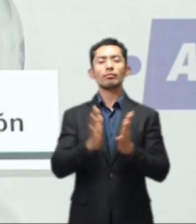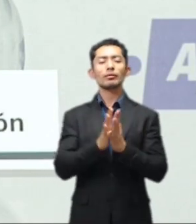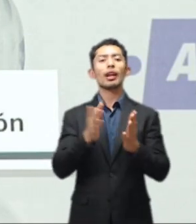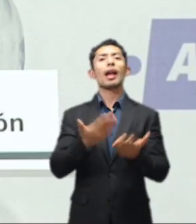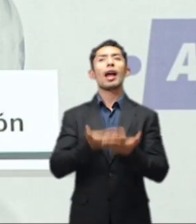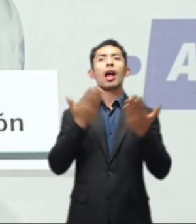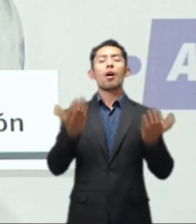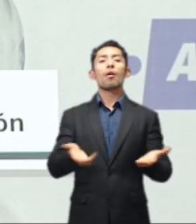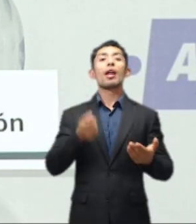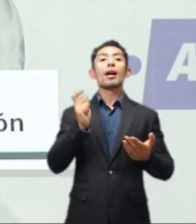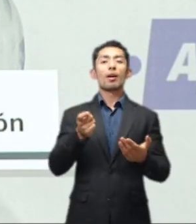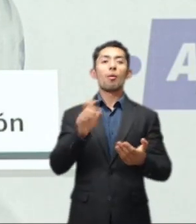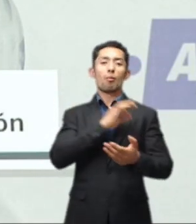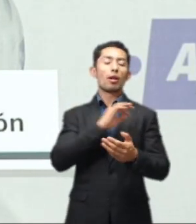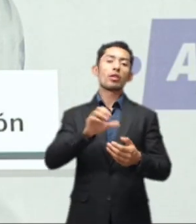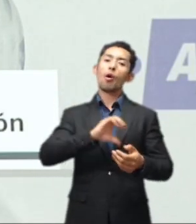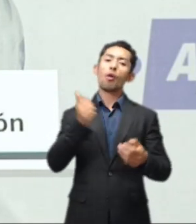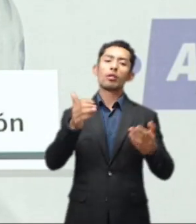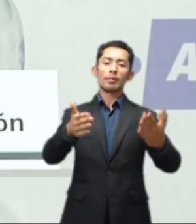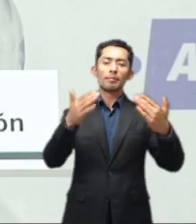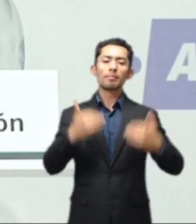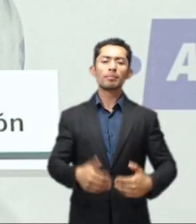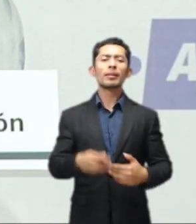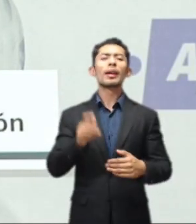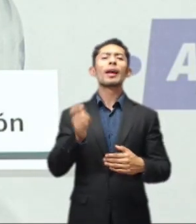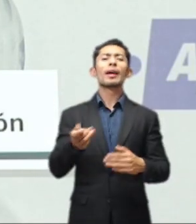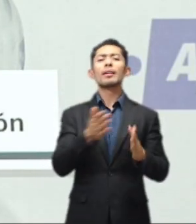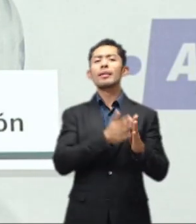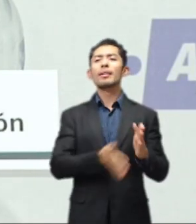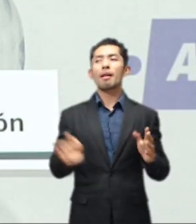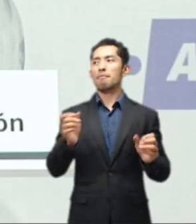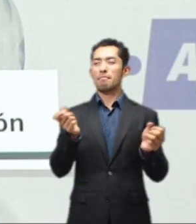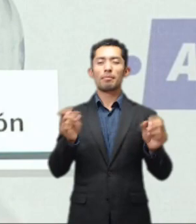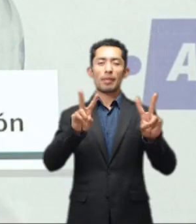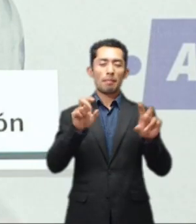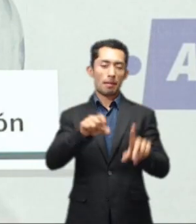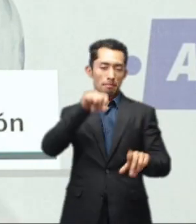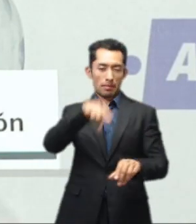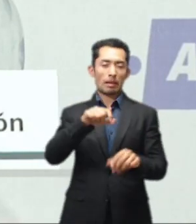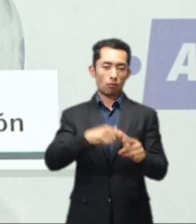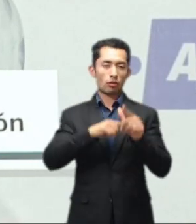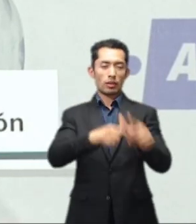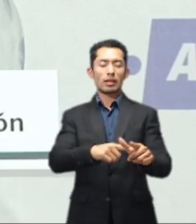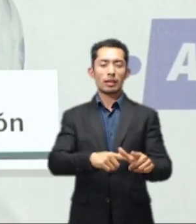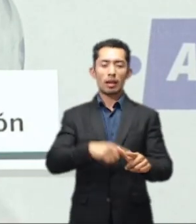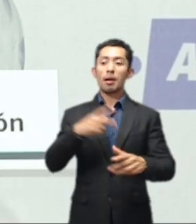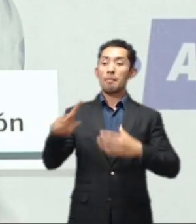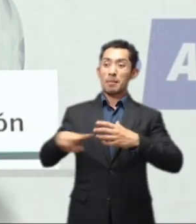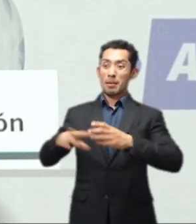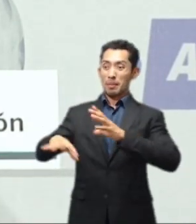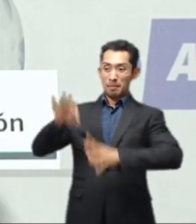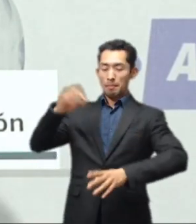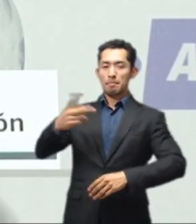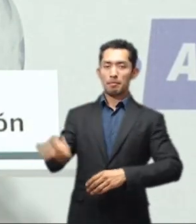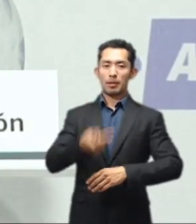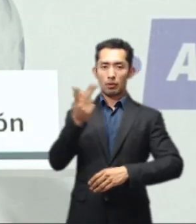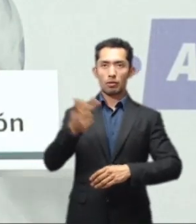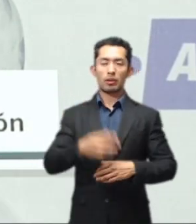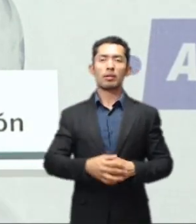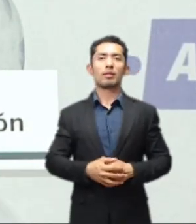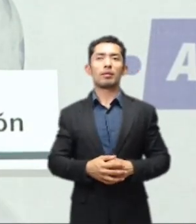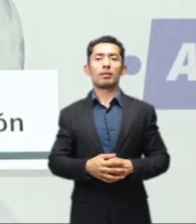ahora pasaremos al siguiente bloque y continuando con el mismo tema Me permito sacar una pregunta de la Ur